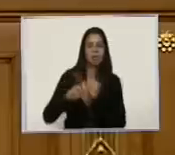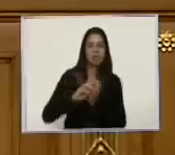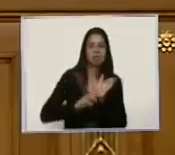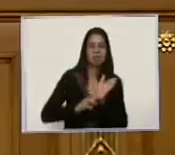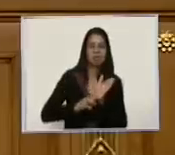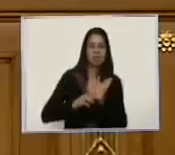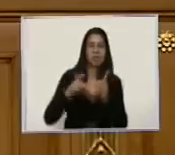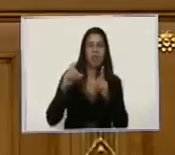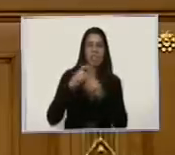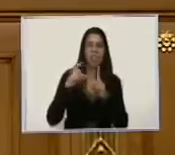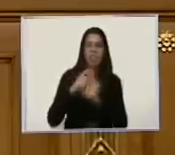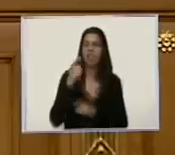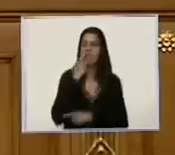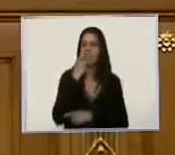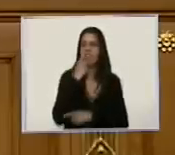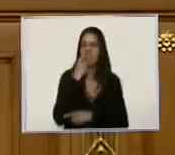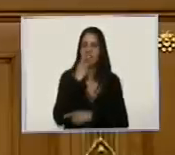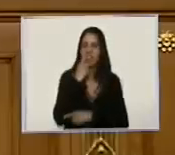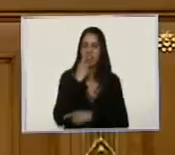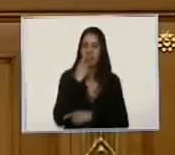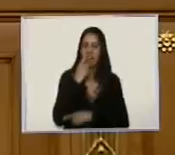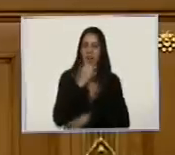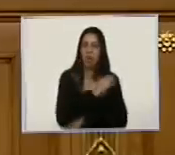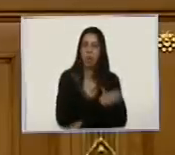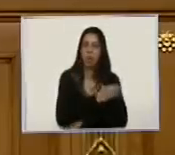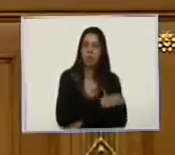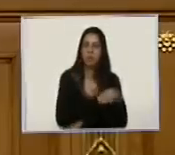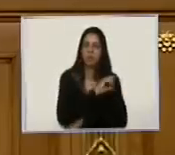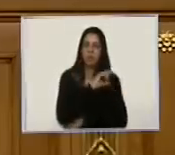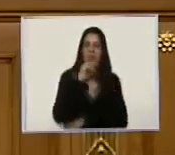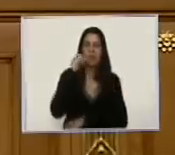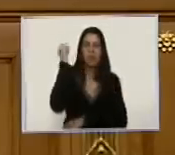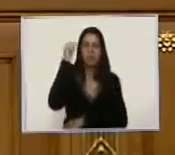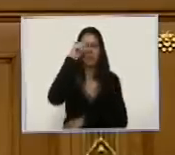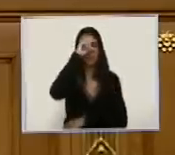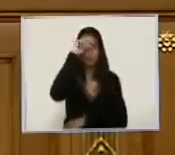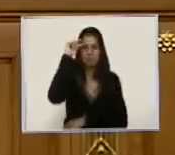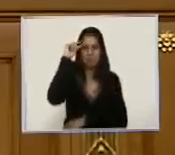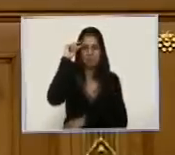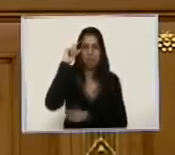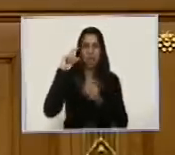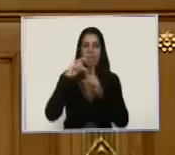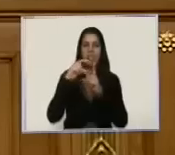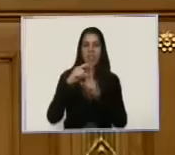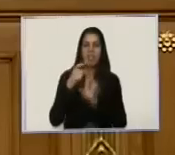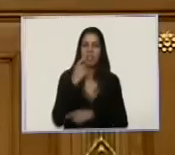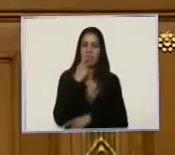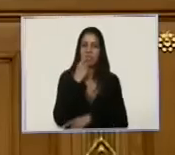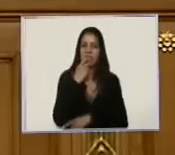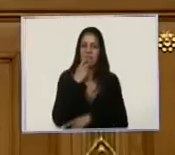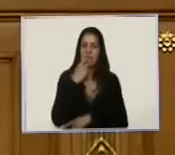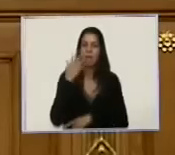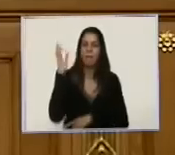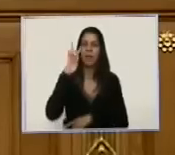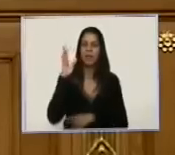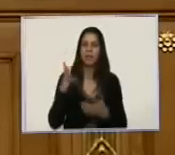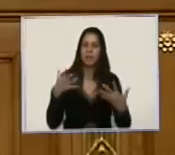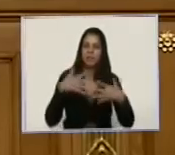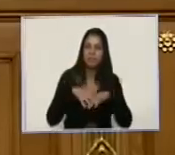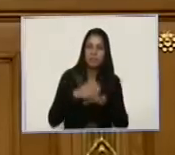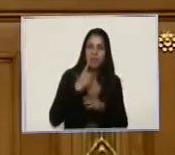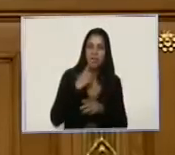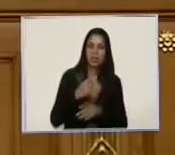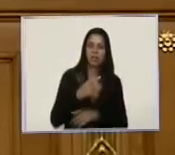porque ADECOPEI ya para ellos, para esta nueva etapa, son molestos, porque ADECOPEI tiene la visión de Estado-Nación para combatir el